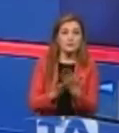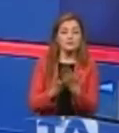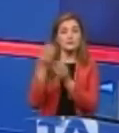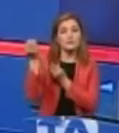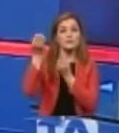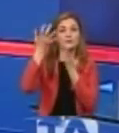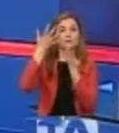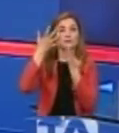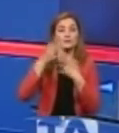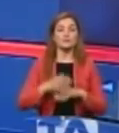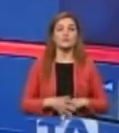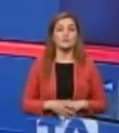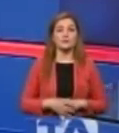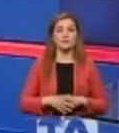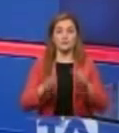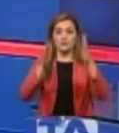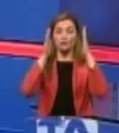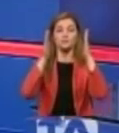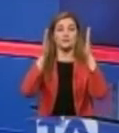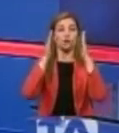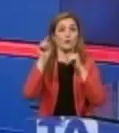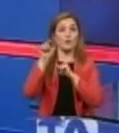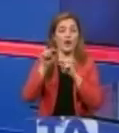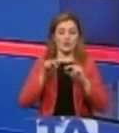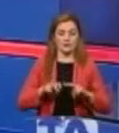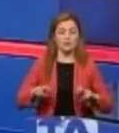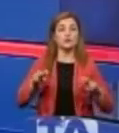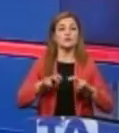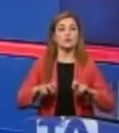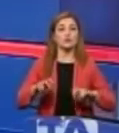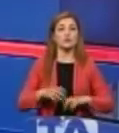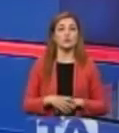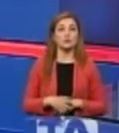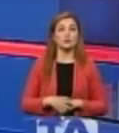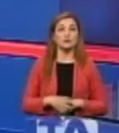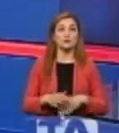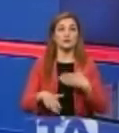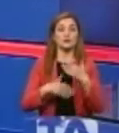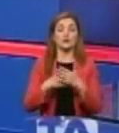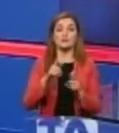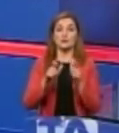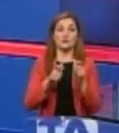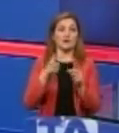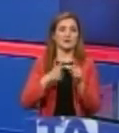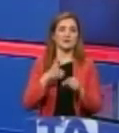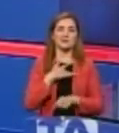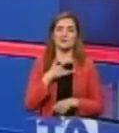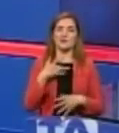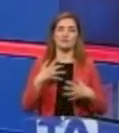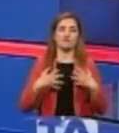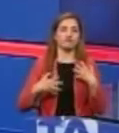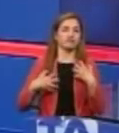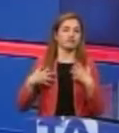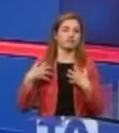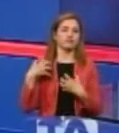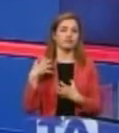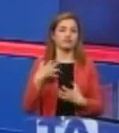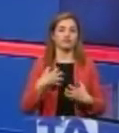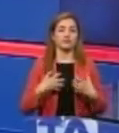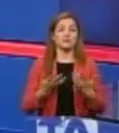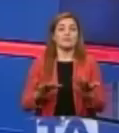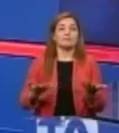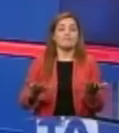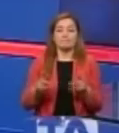la información. Estaremos atentos a esta investigación. Repito, todos los quiteños nos debemos indignar con este tipo de actos porque no